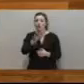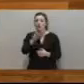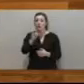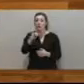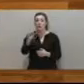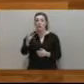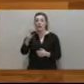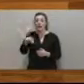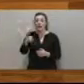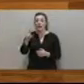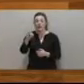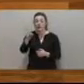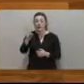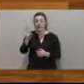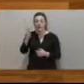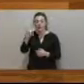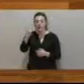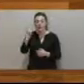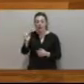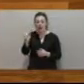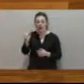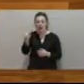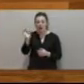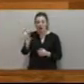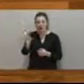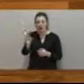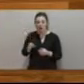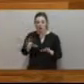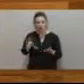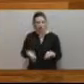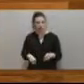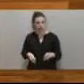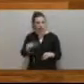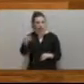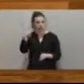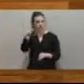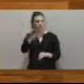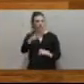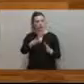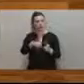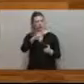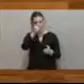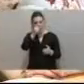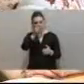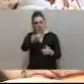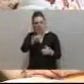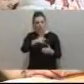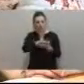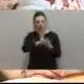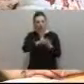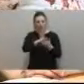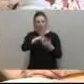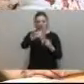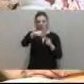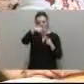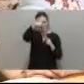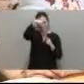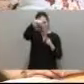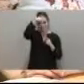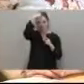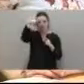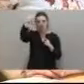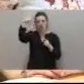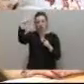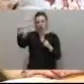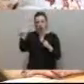luego se pone después de acatar las órdenes del Partido Socialista, luego se nos pone a hablar de los Simpson. Yo, la verdad, para